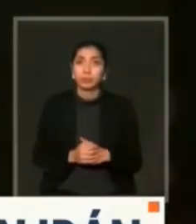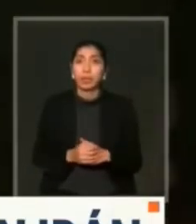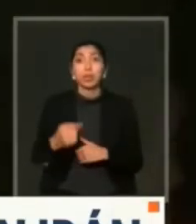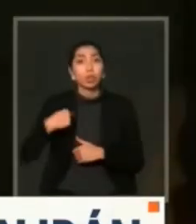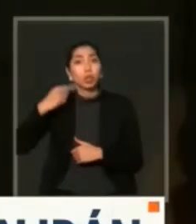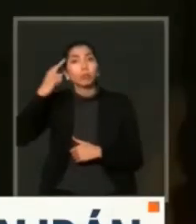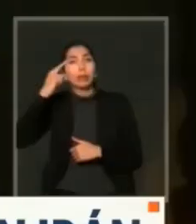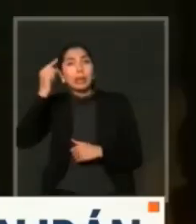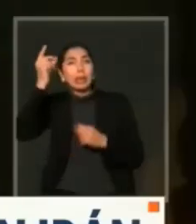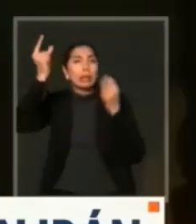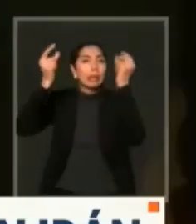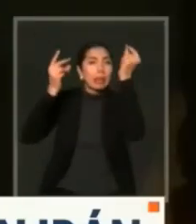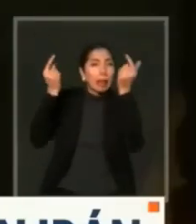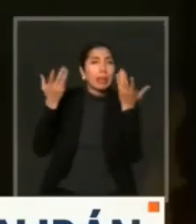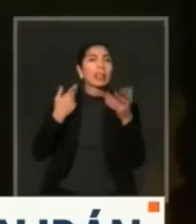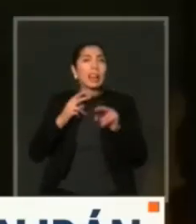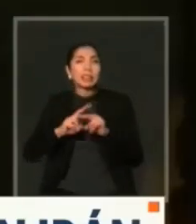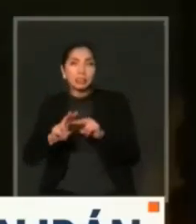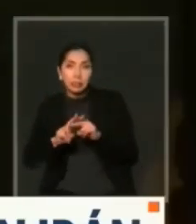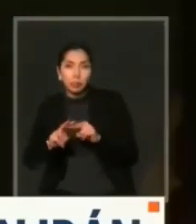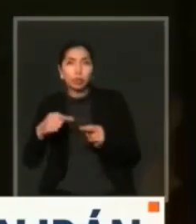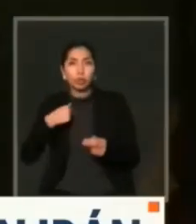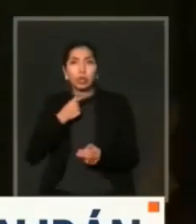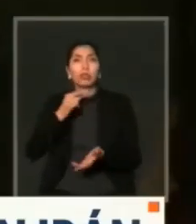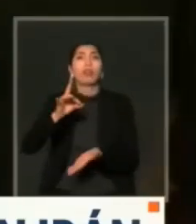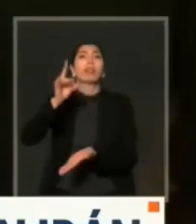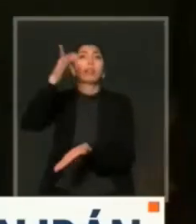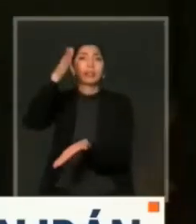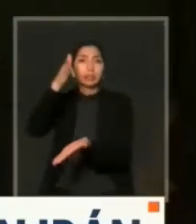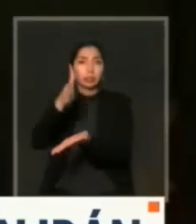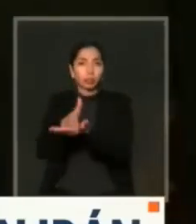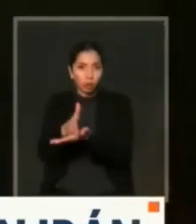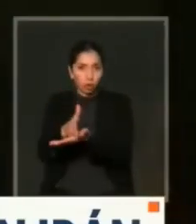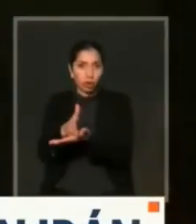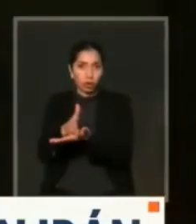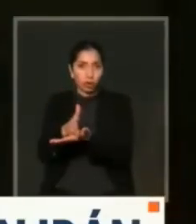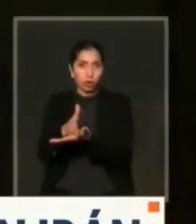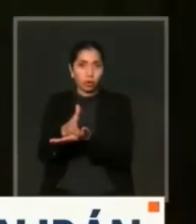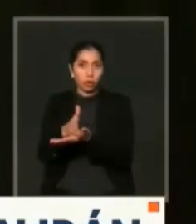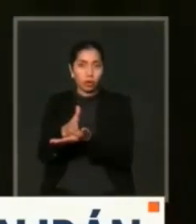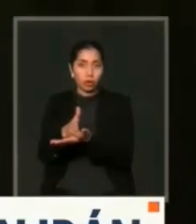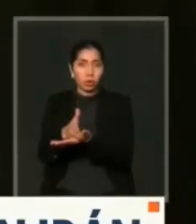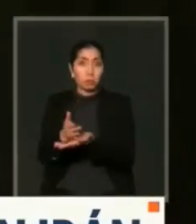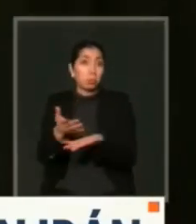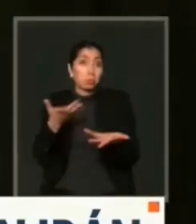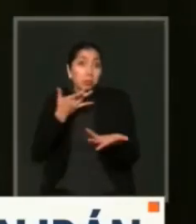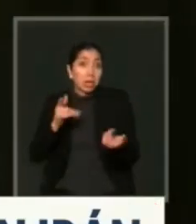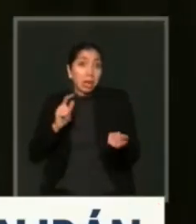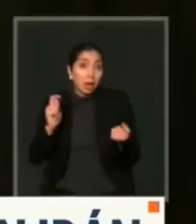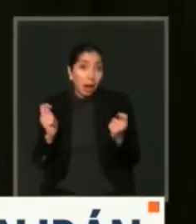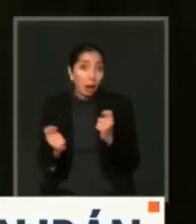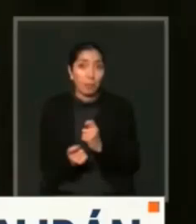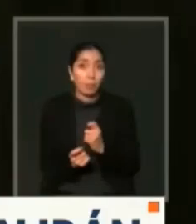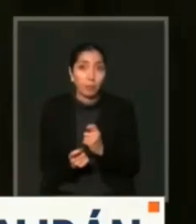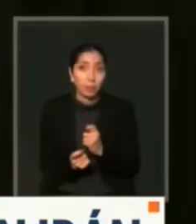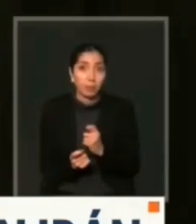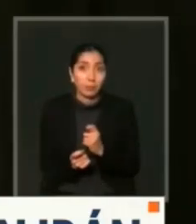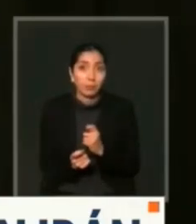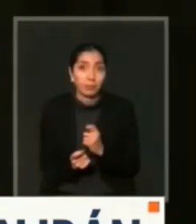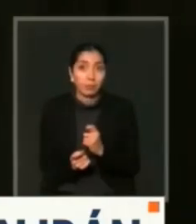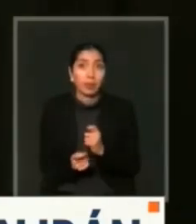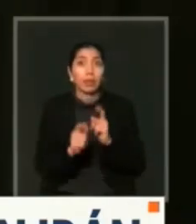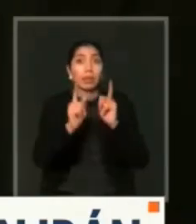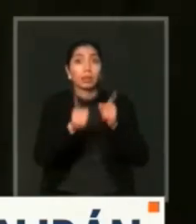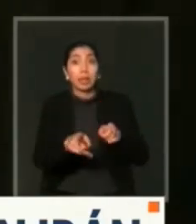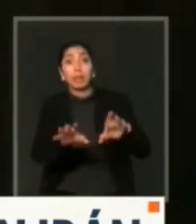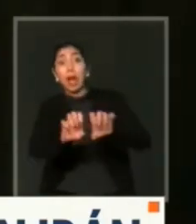los antecedentes imperiales persas, ya sea en la época precristiana como en nuestra era,